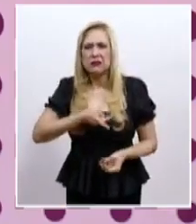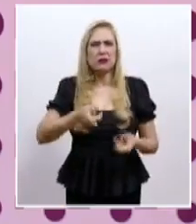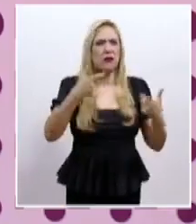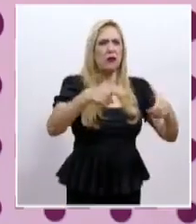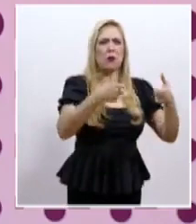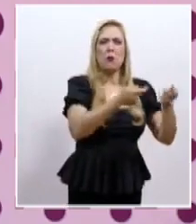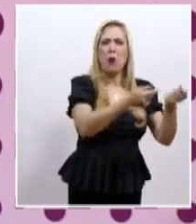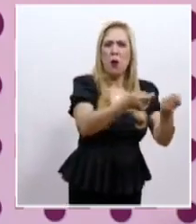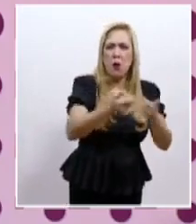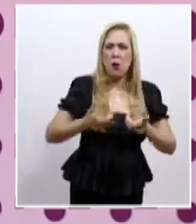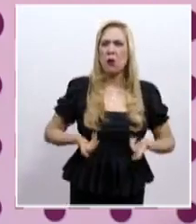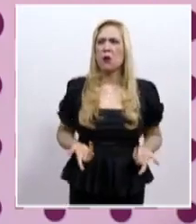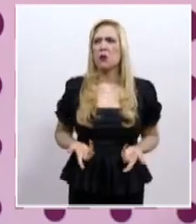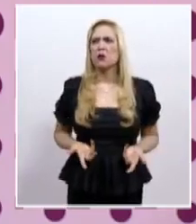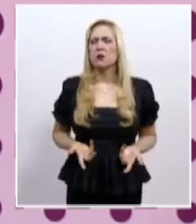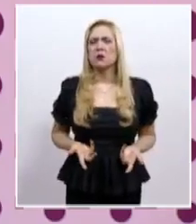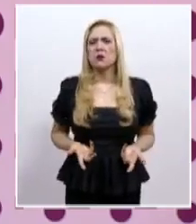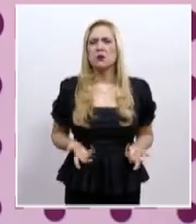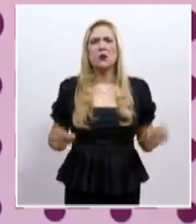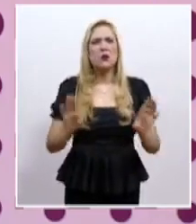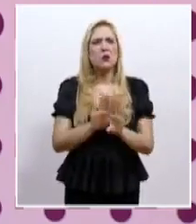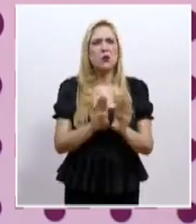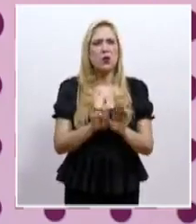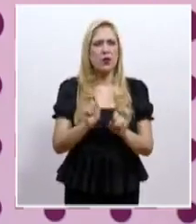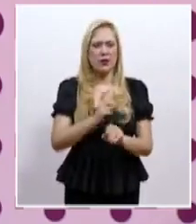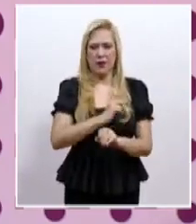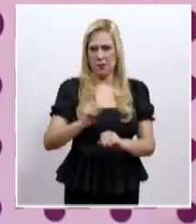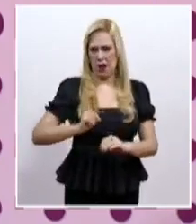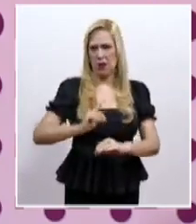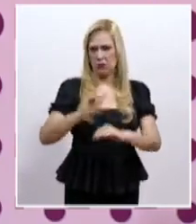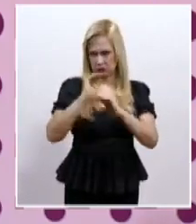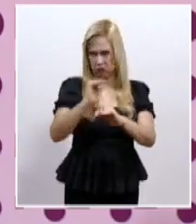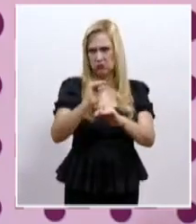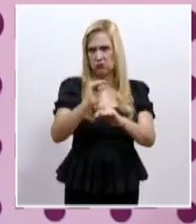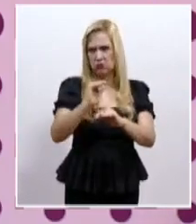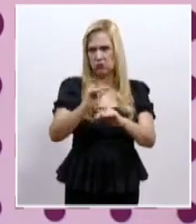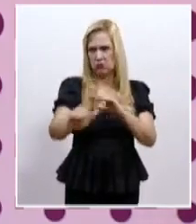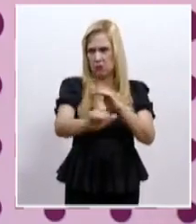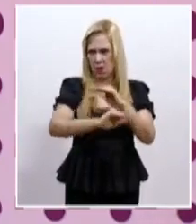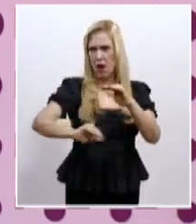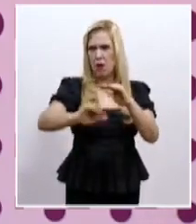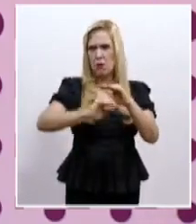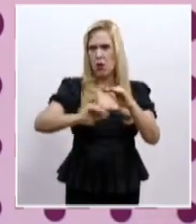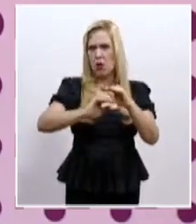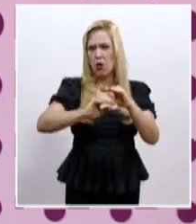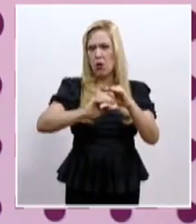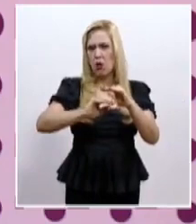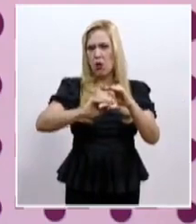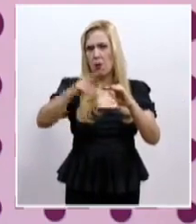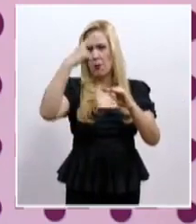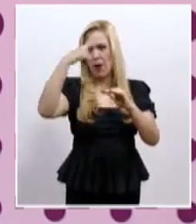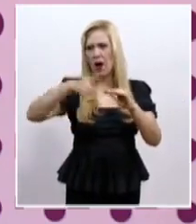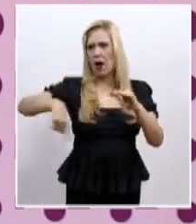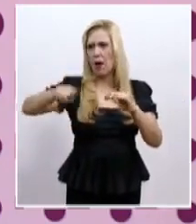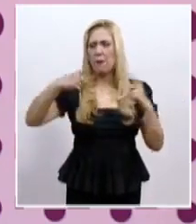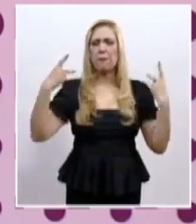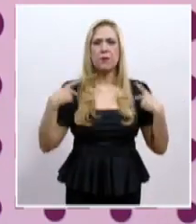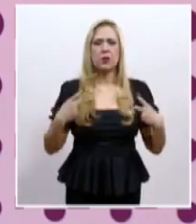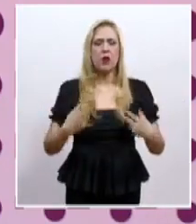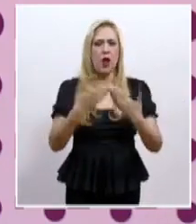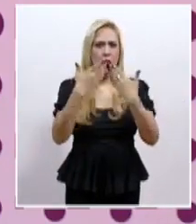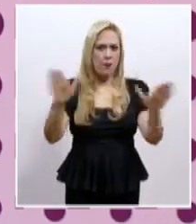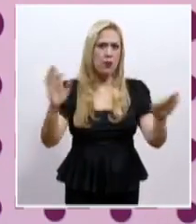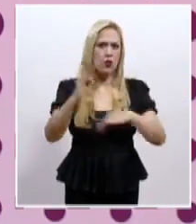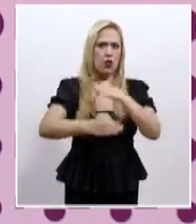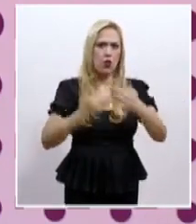sociales, como les llamamos, para que haya un piso mínimo, ¿no? Para que esas oportunidades que supuestamente, formalmente están abiertas para todos y todas,